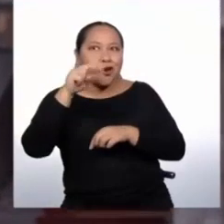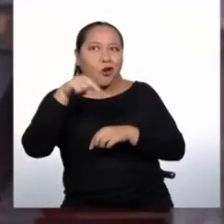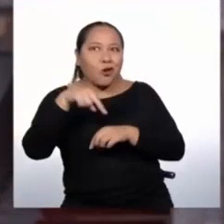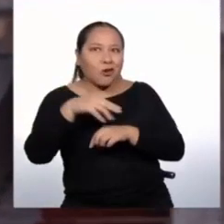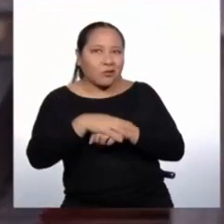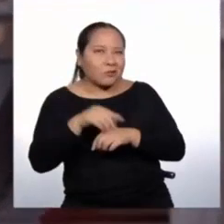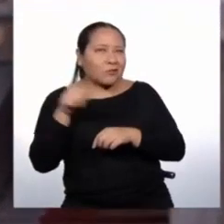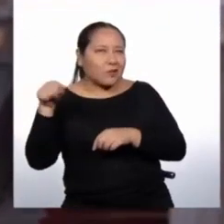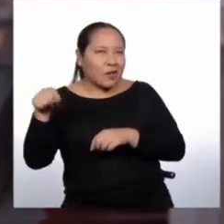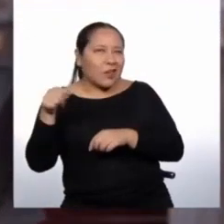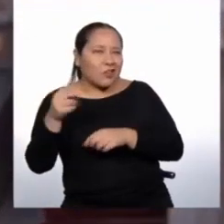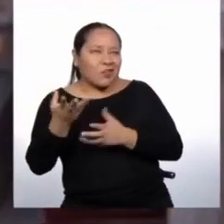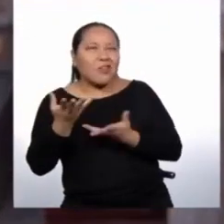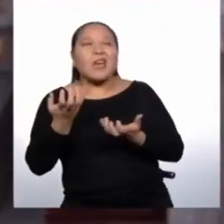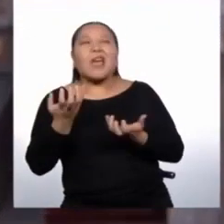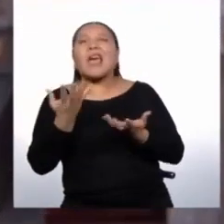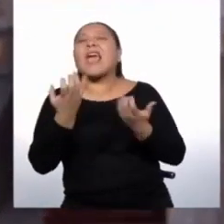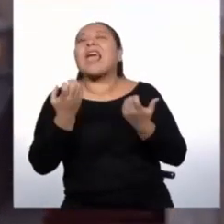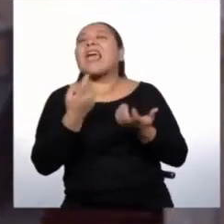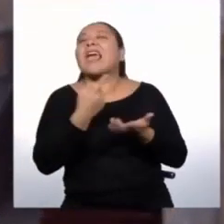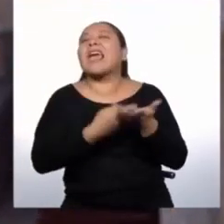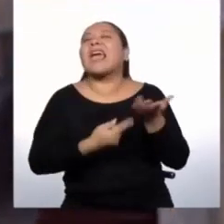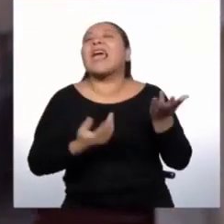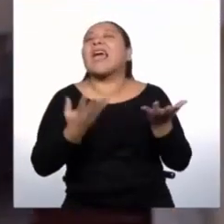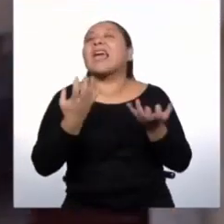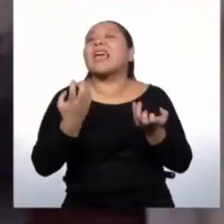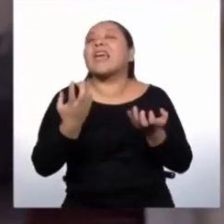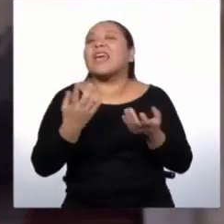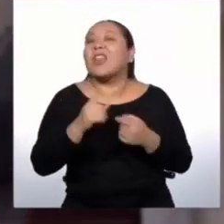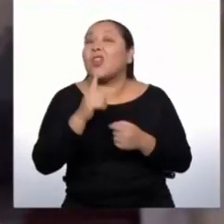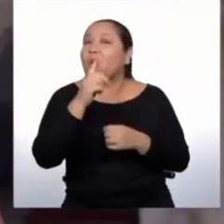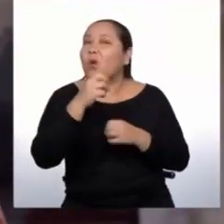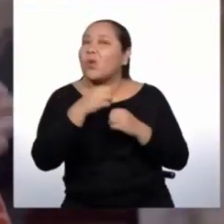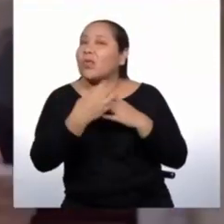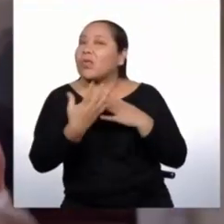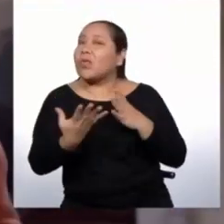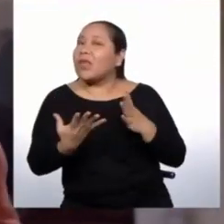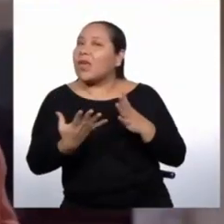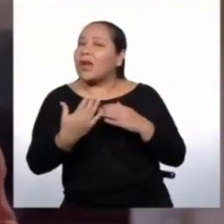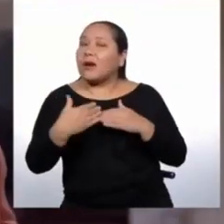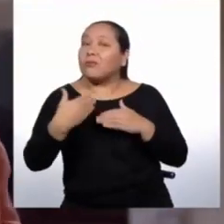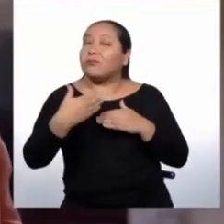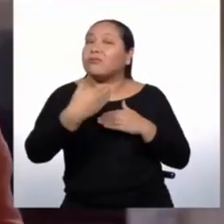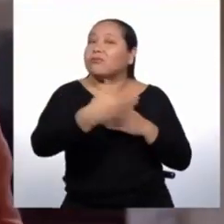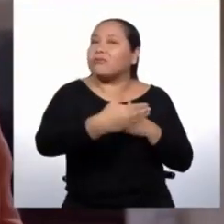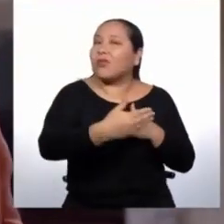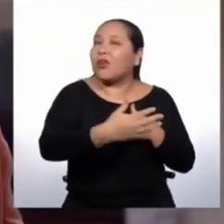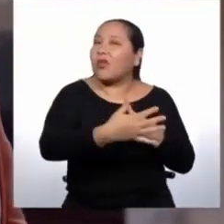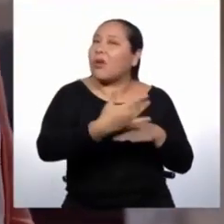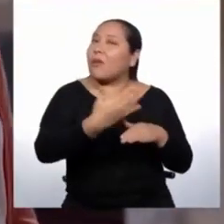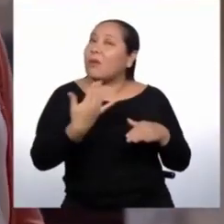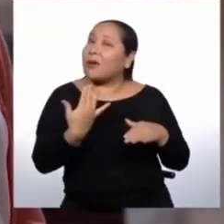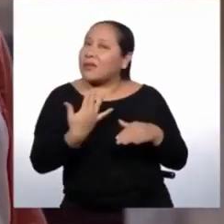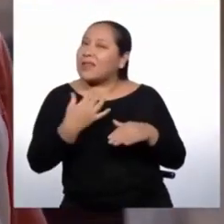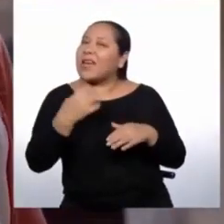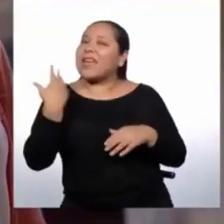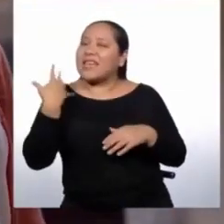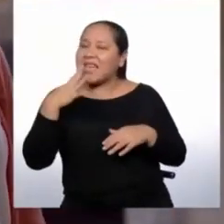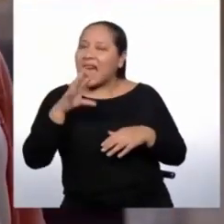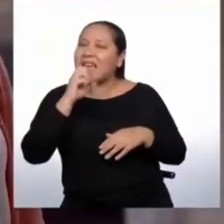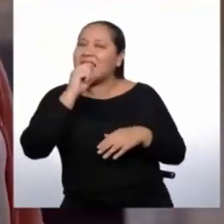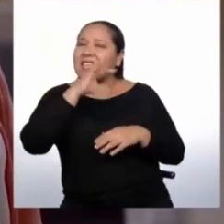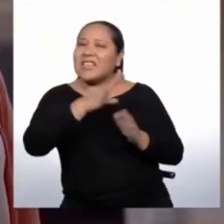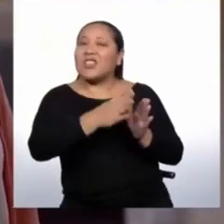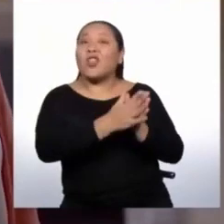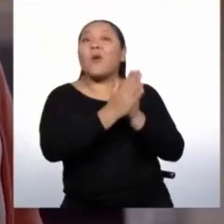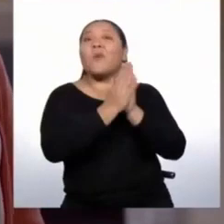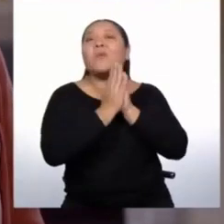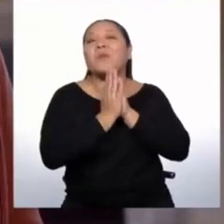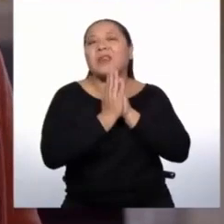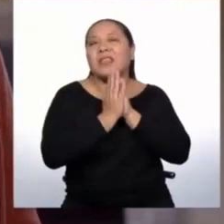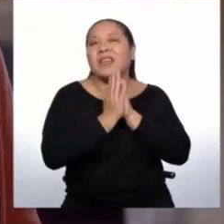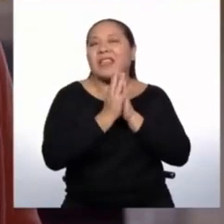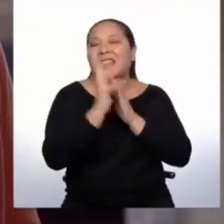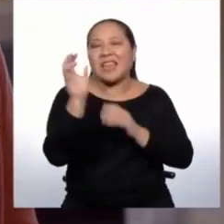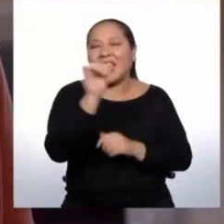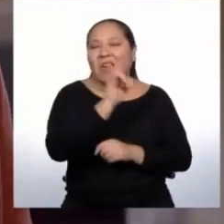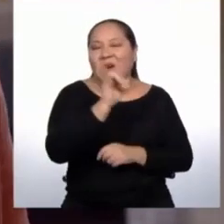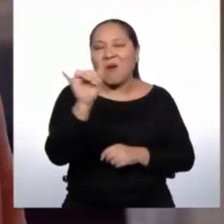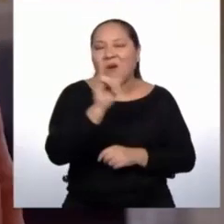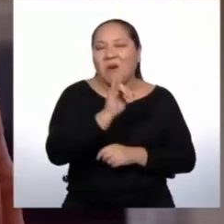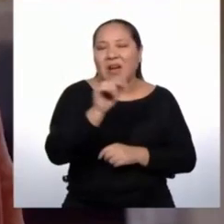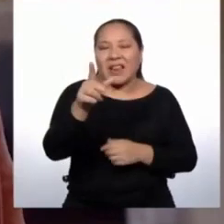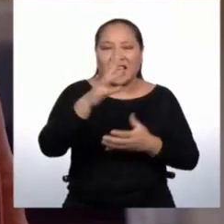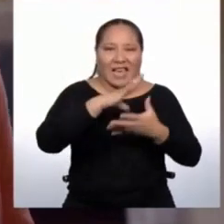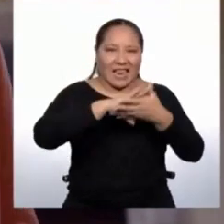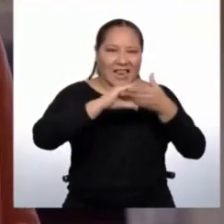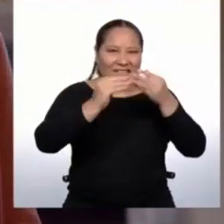y puntería fija, día menos, día más, y ¡pum!, lanzan el proyectil, tal y como podemos leer en las tradiciones de